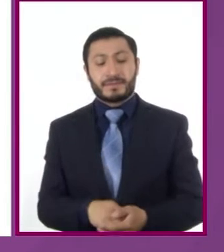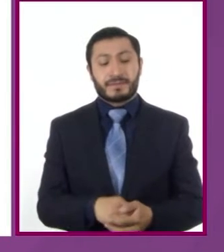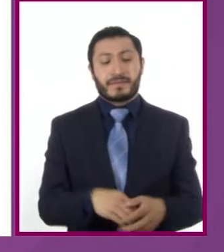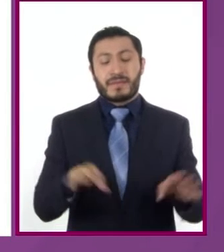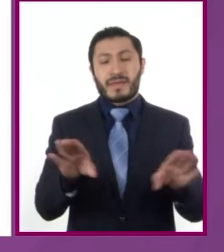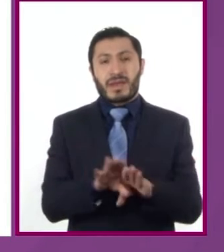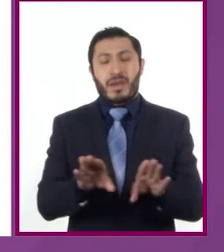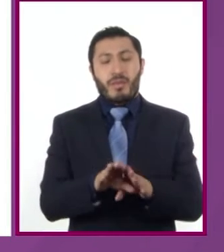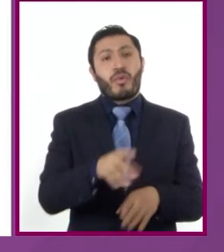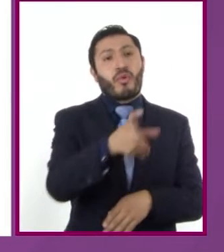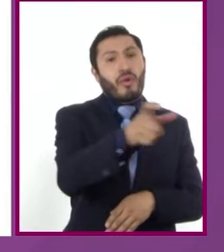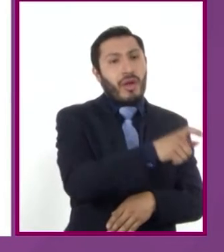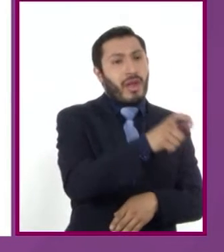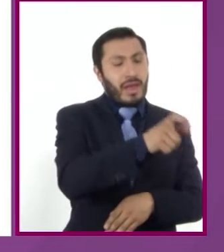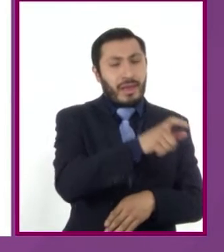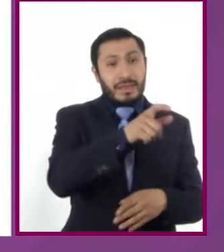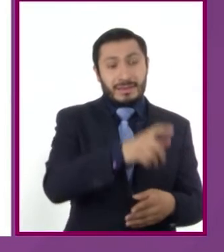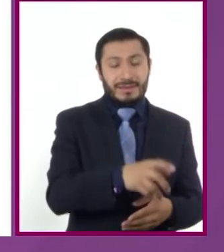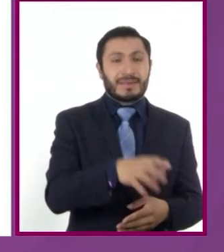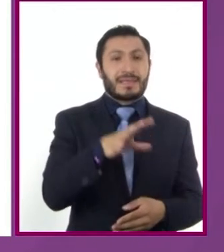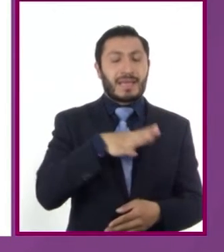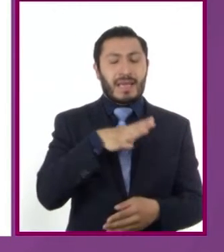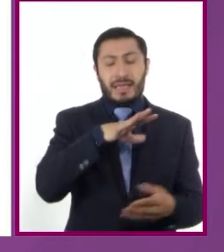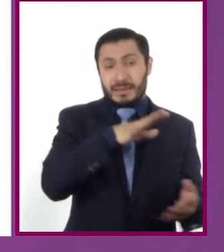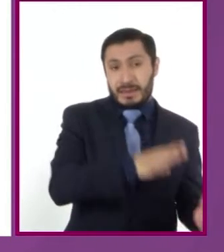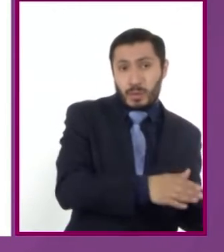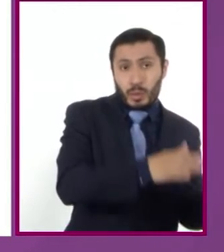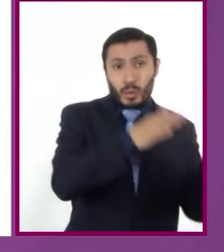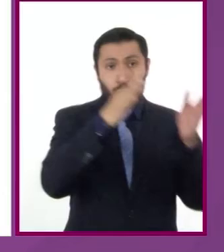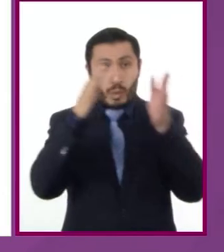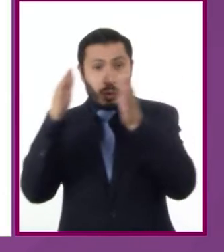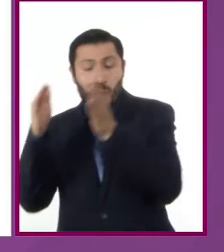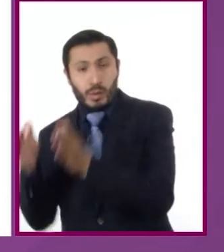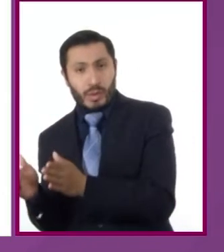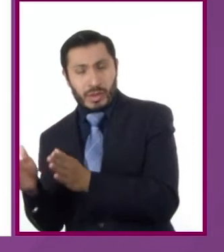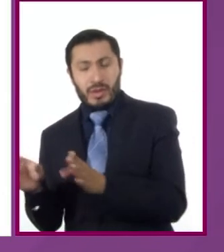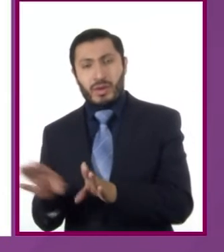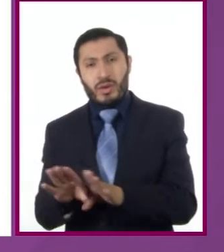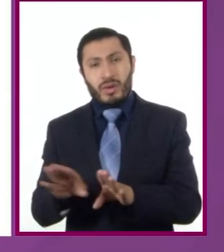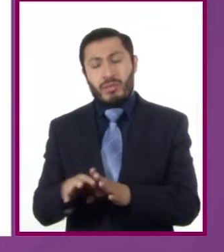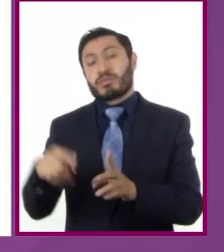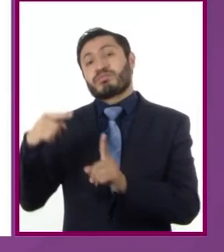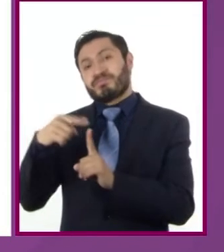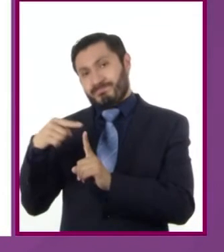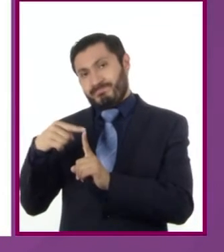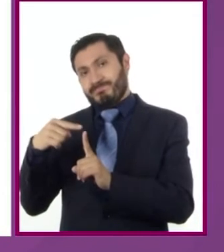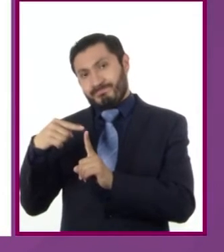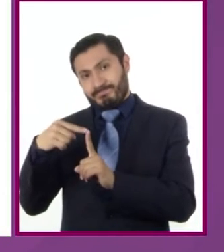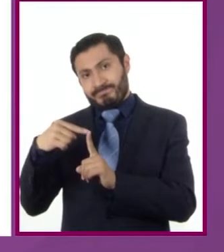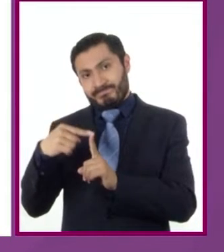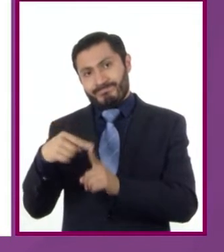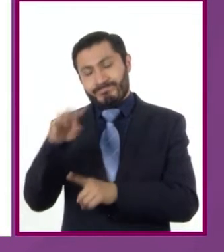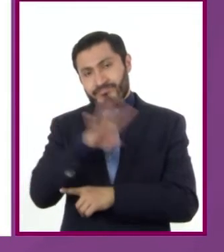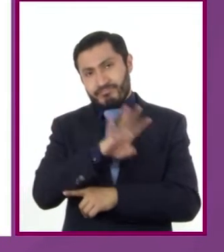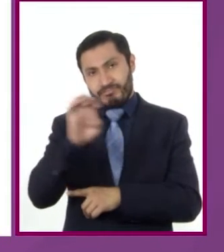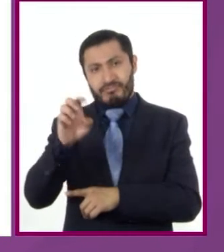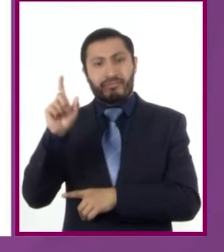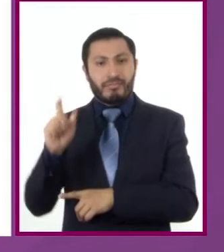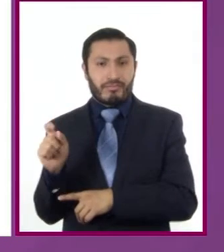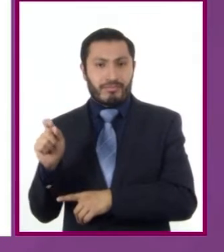Como X aparece como factor de Y, en el otro lado quedará dividiendo al